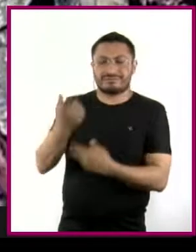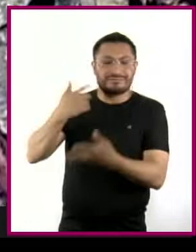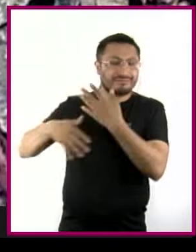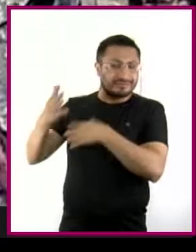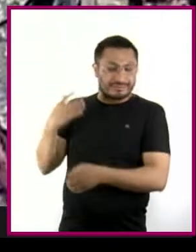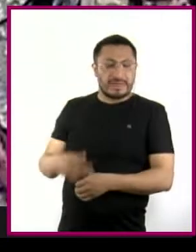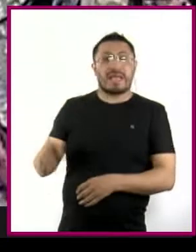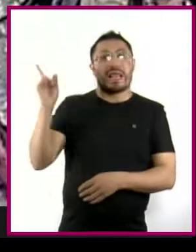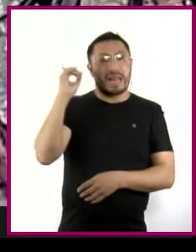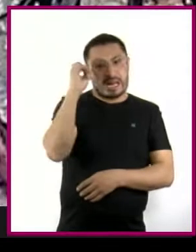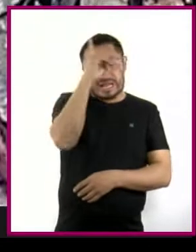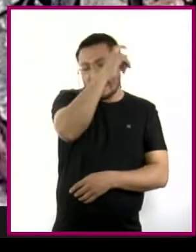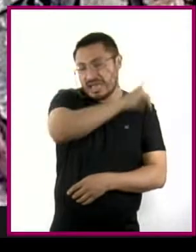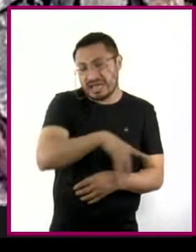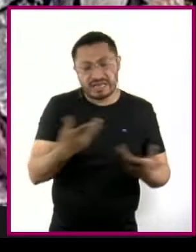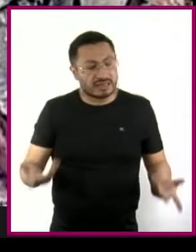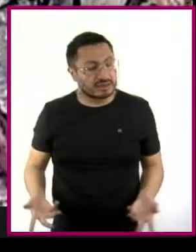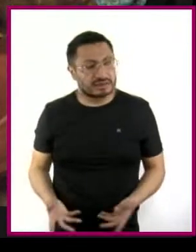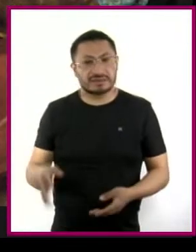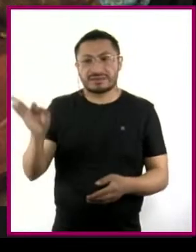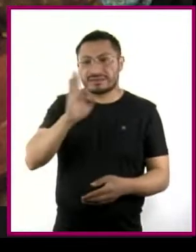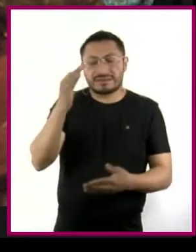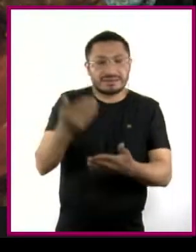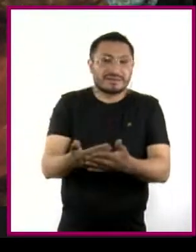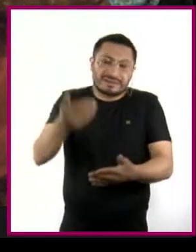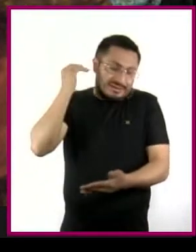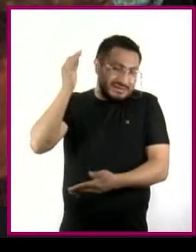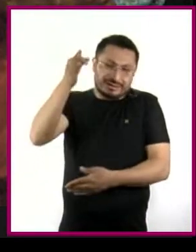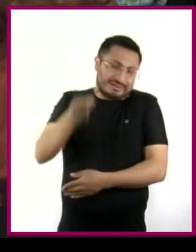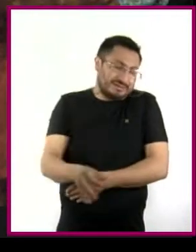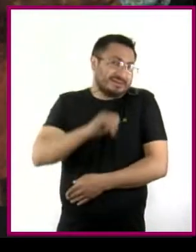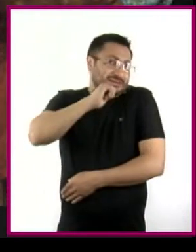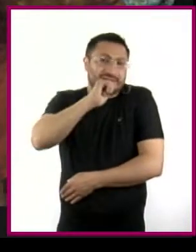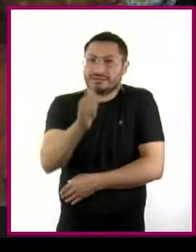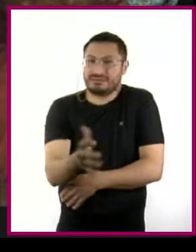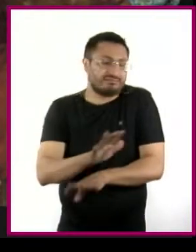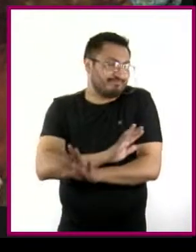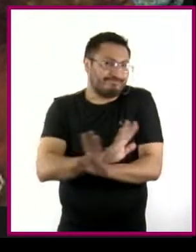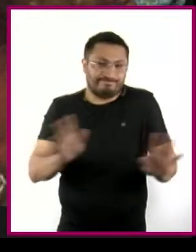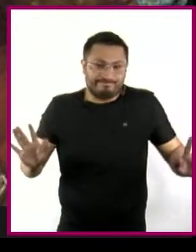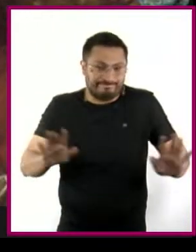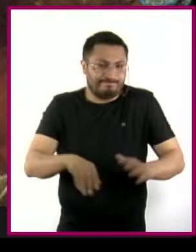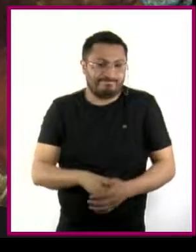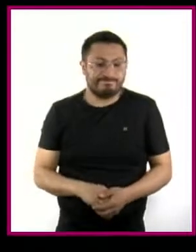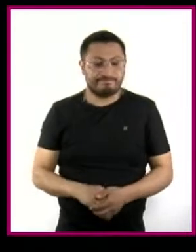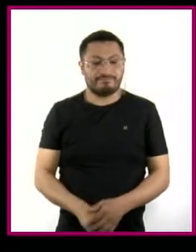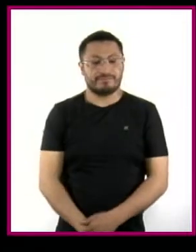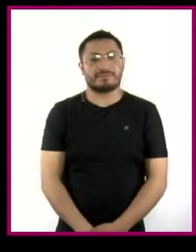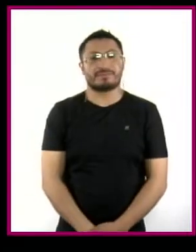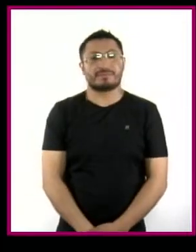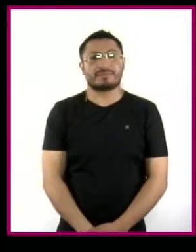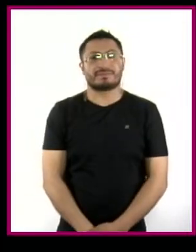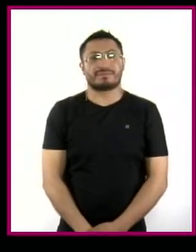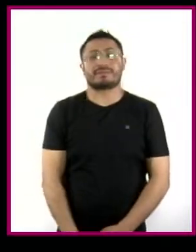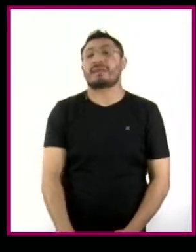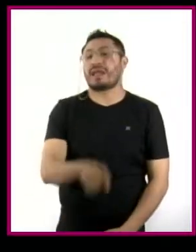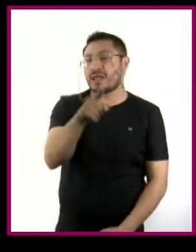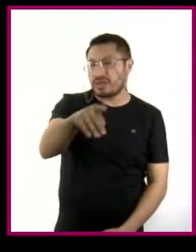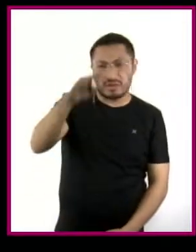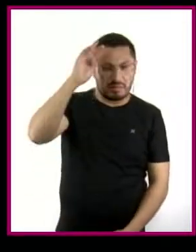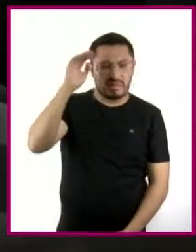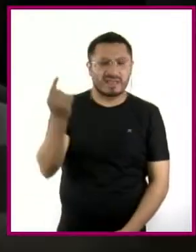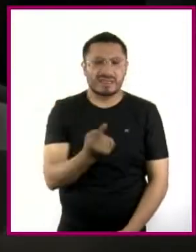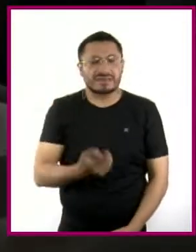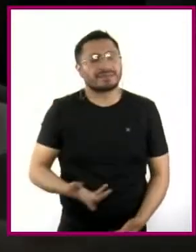difícilmente nuestras vidas serían consideradas aceptables en aquellas épocas. ¿Tú qué